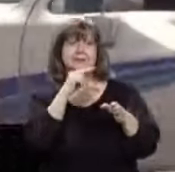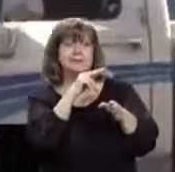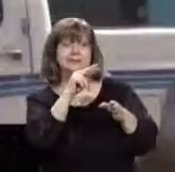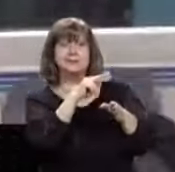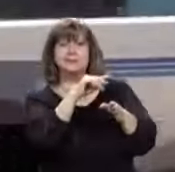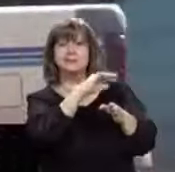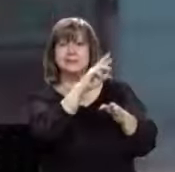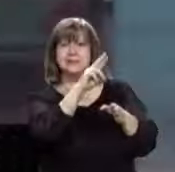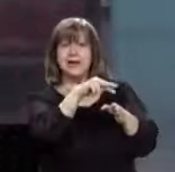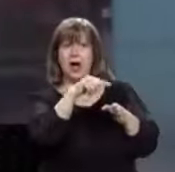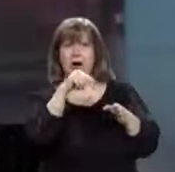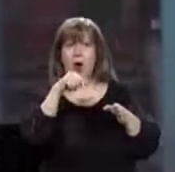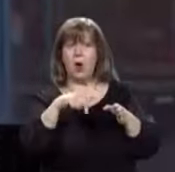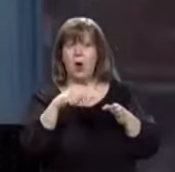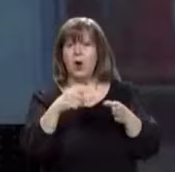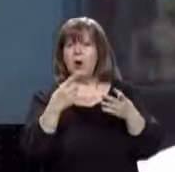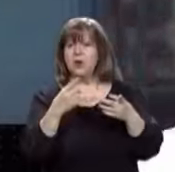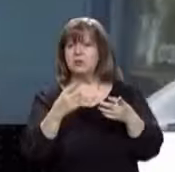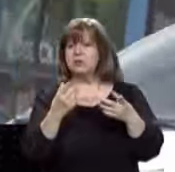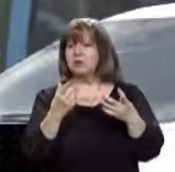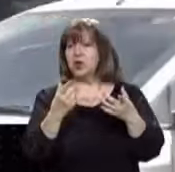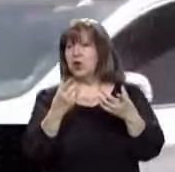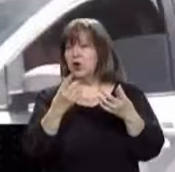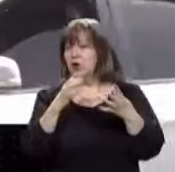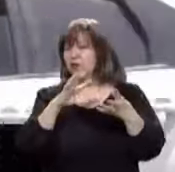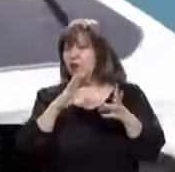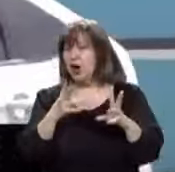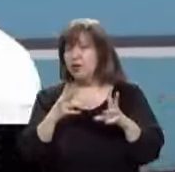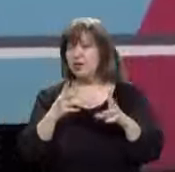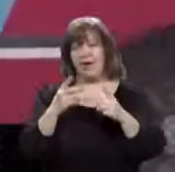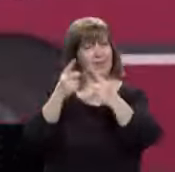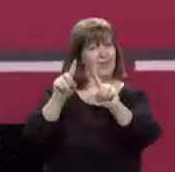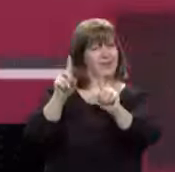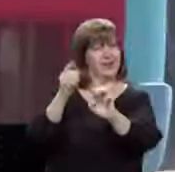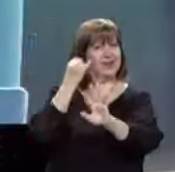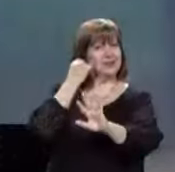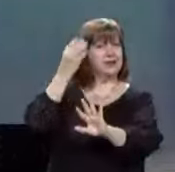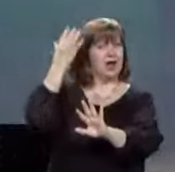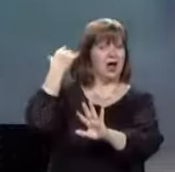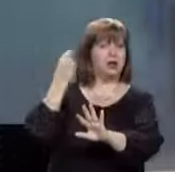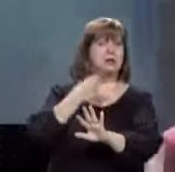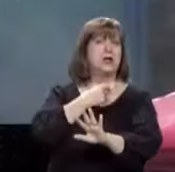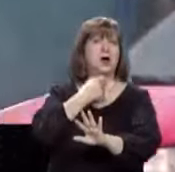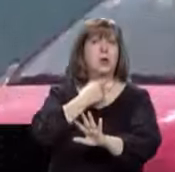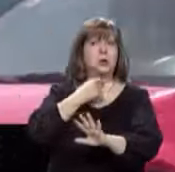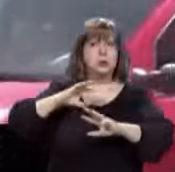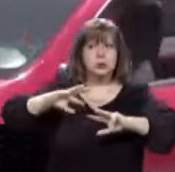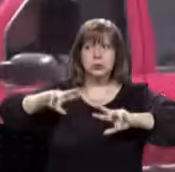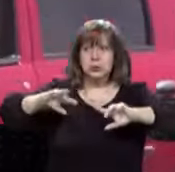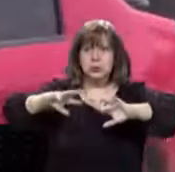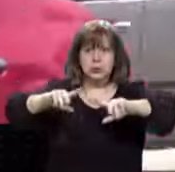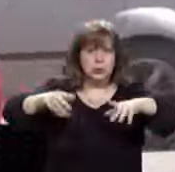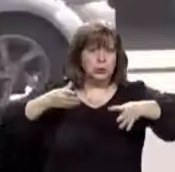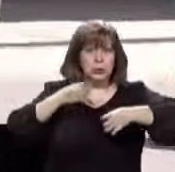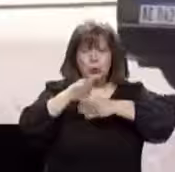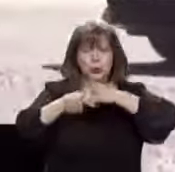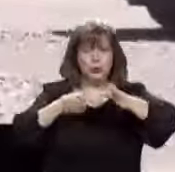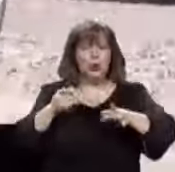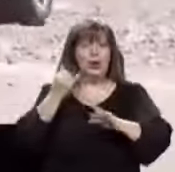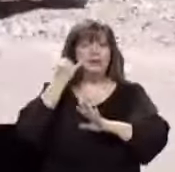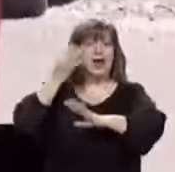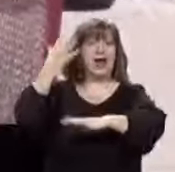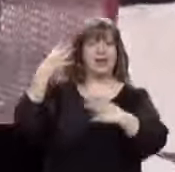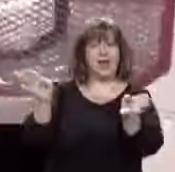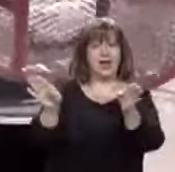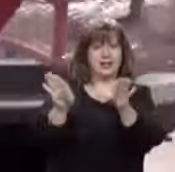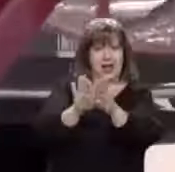que el panorama que se vive hoy es, por supuesto, muy diferente a lo que se vivió en la época de los saqueos, donde todo estaba cerrado y